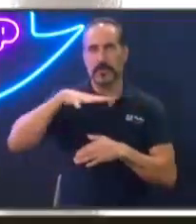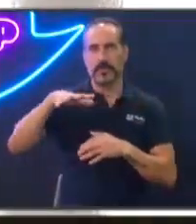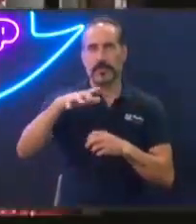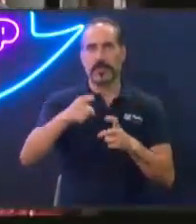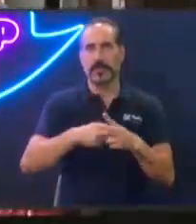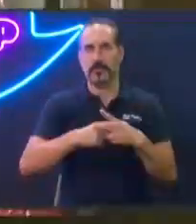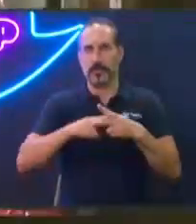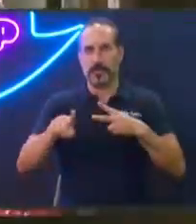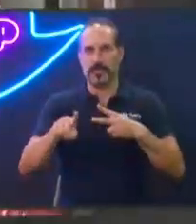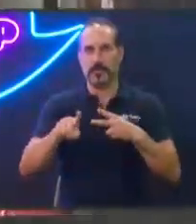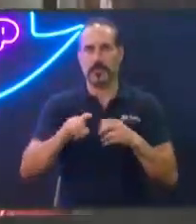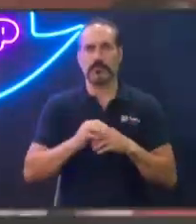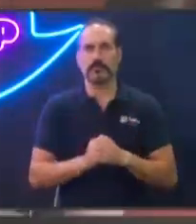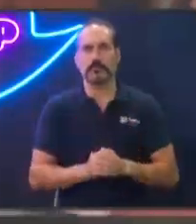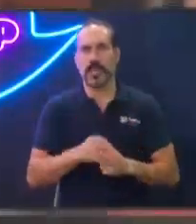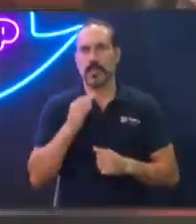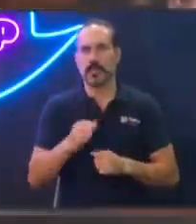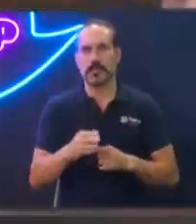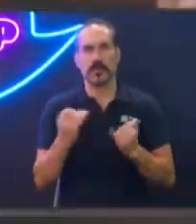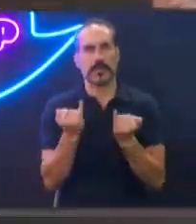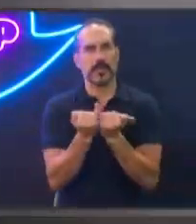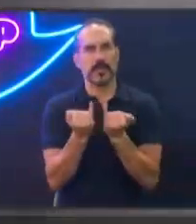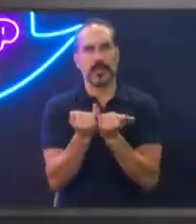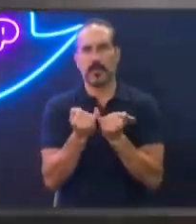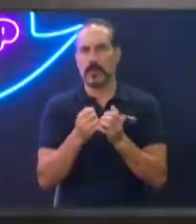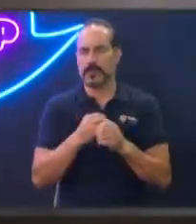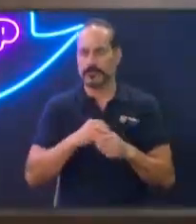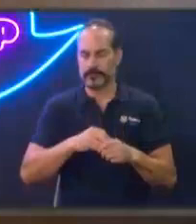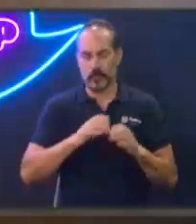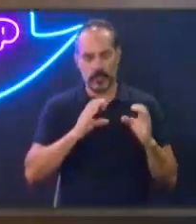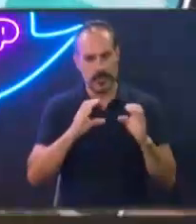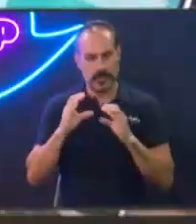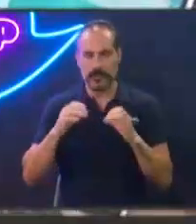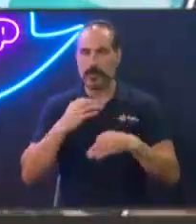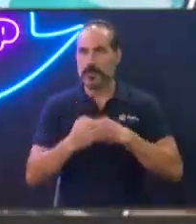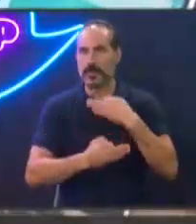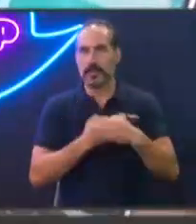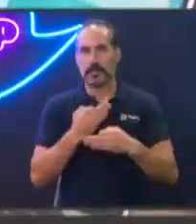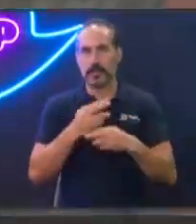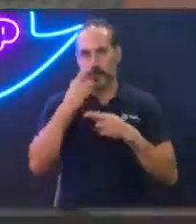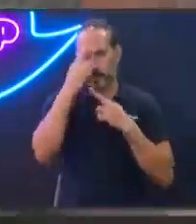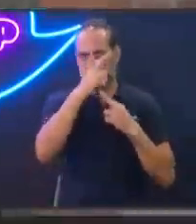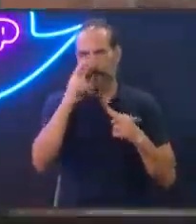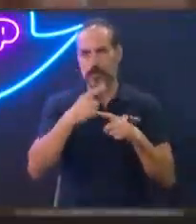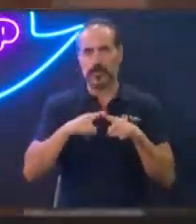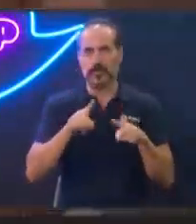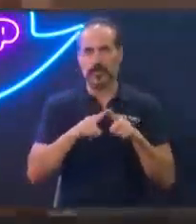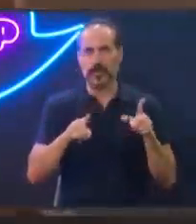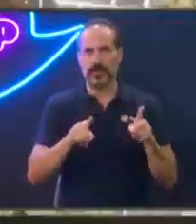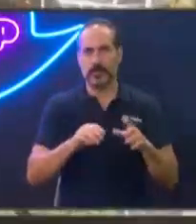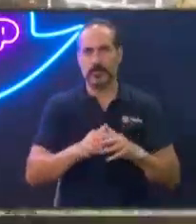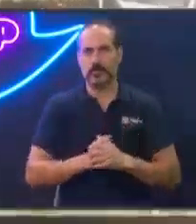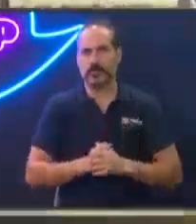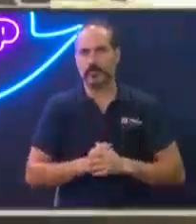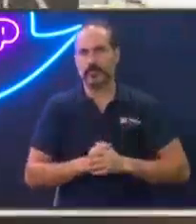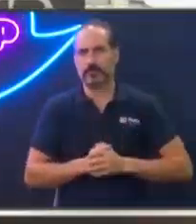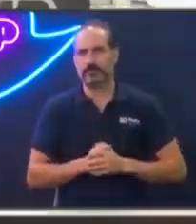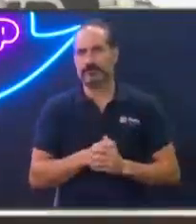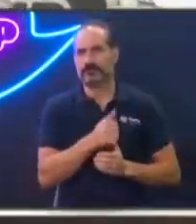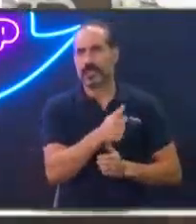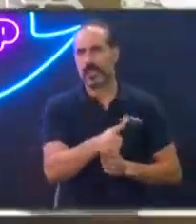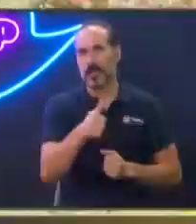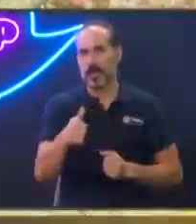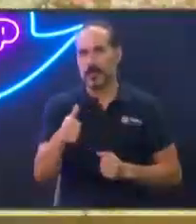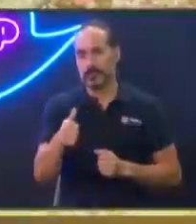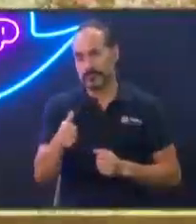convivencia así como el cuidado y la intención al otro pues respetamos las diferencias ya que entendemos que cada individuo